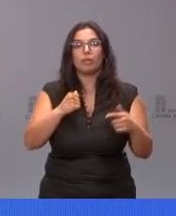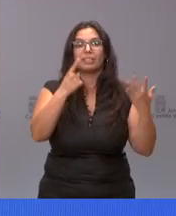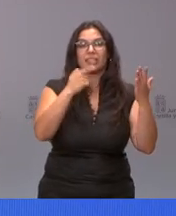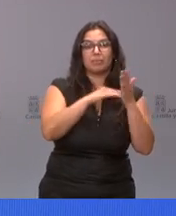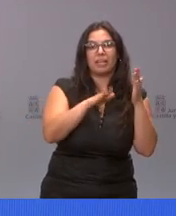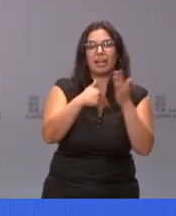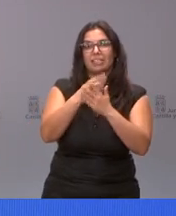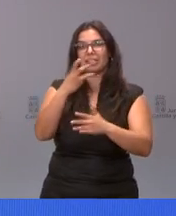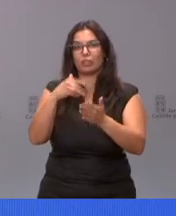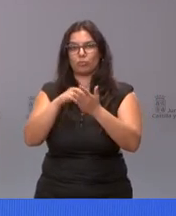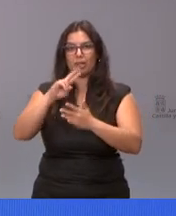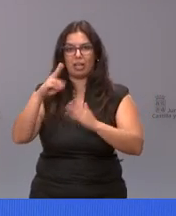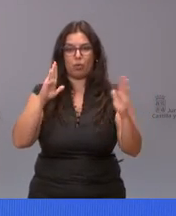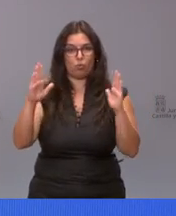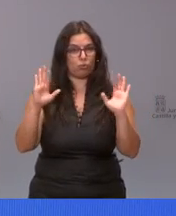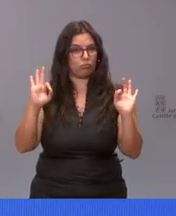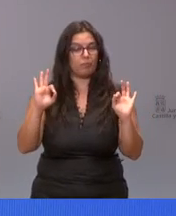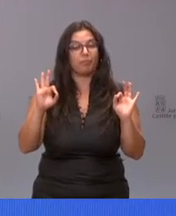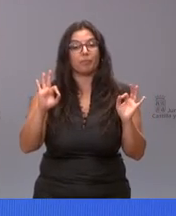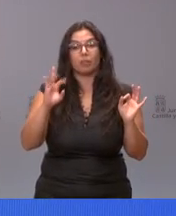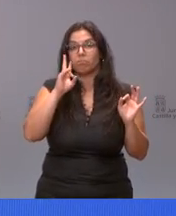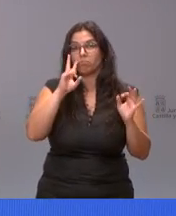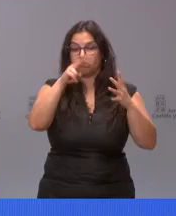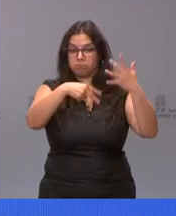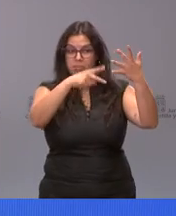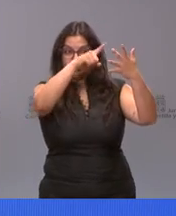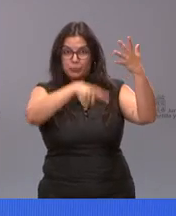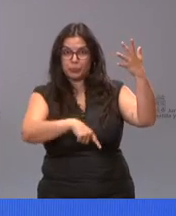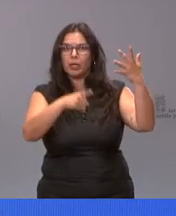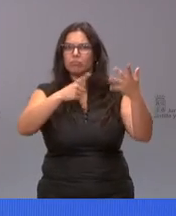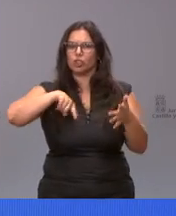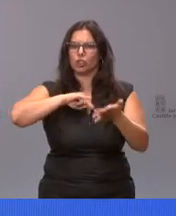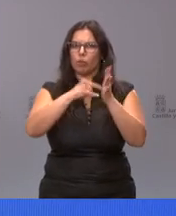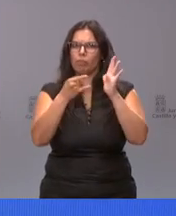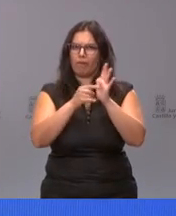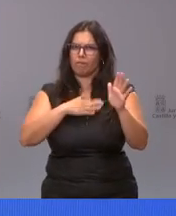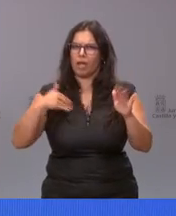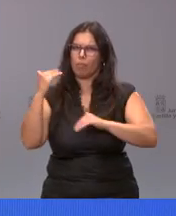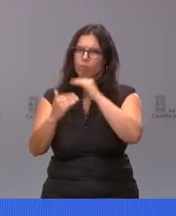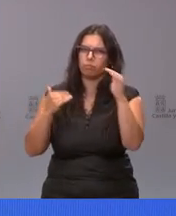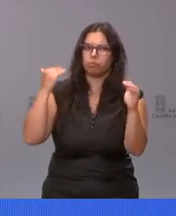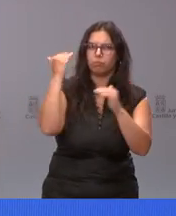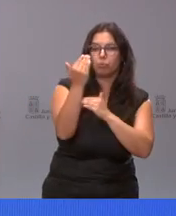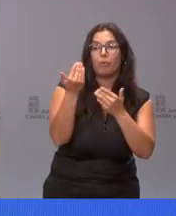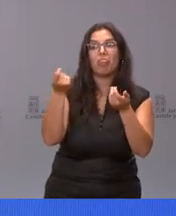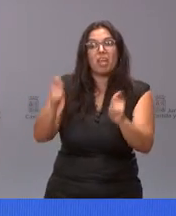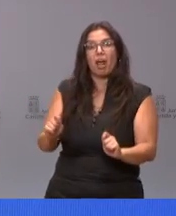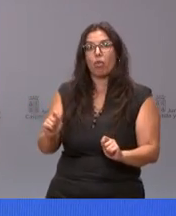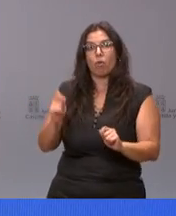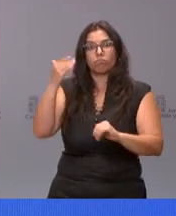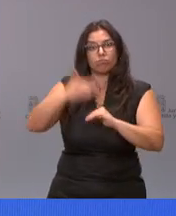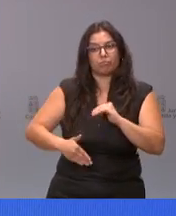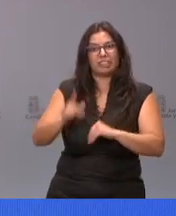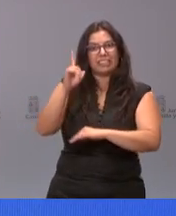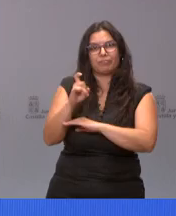euros. Como ven, nuestro plan es un plan ambicioso. Es verdad también que no es un plan cerrado, sino que es un